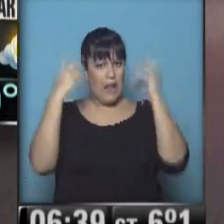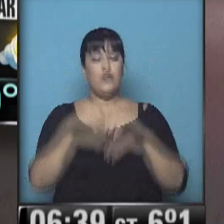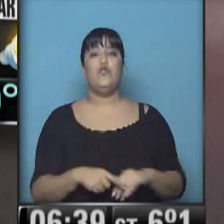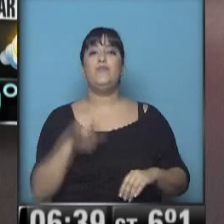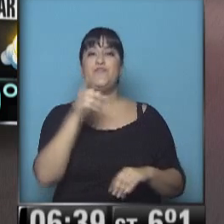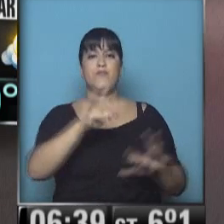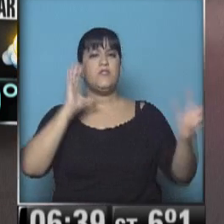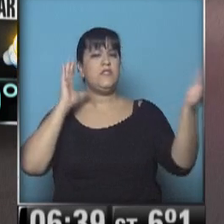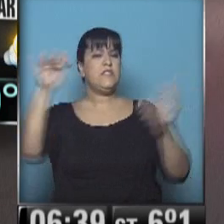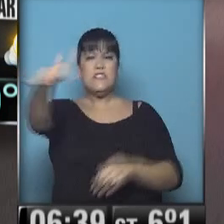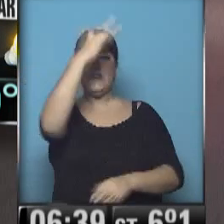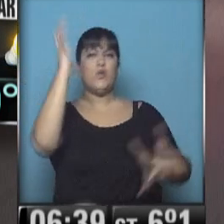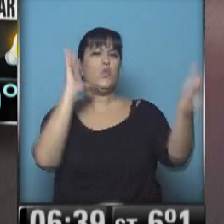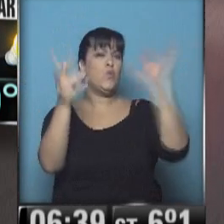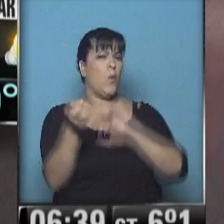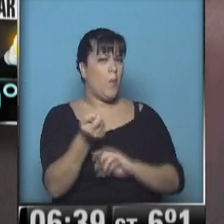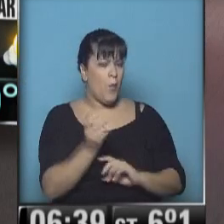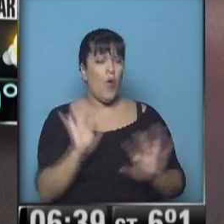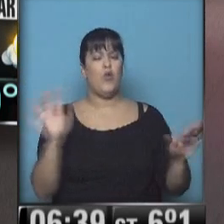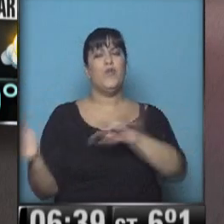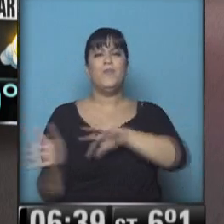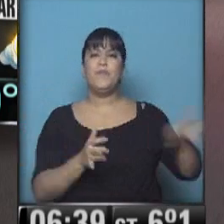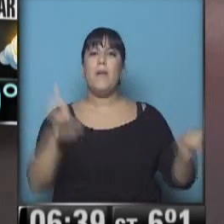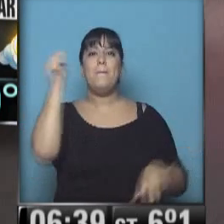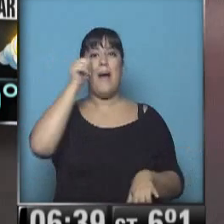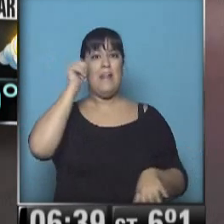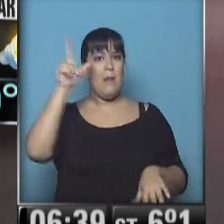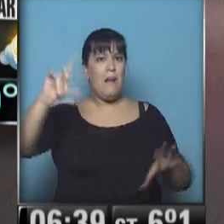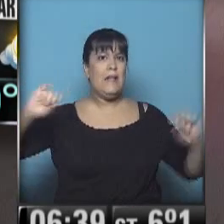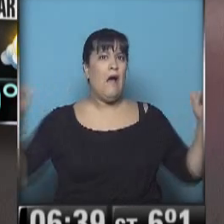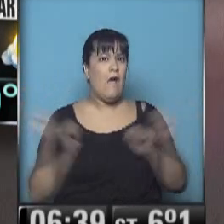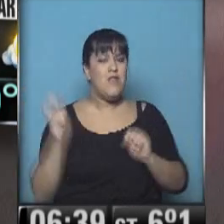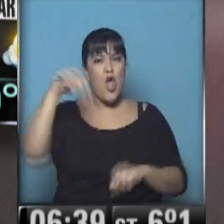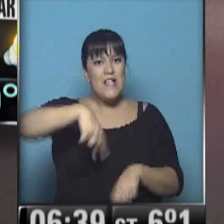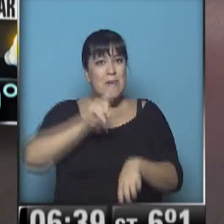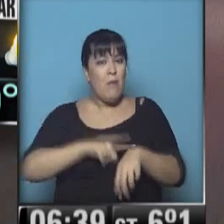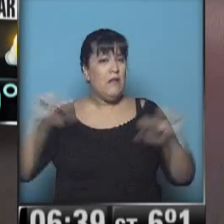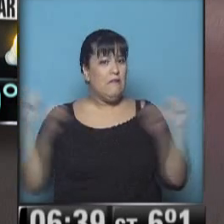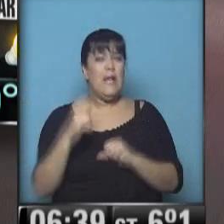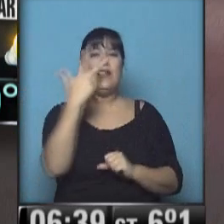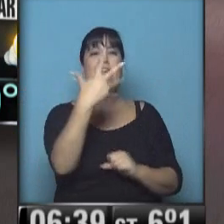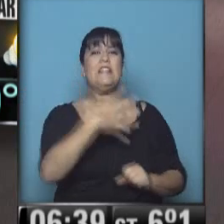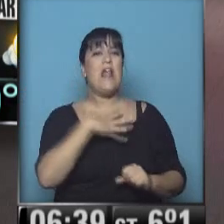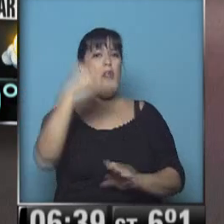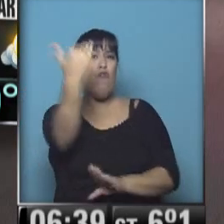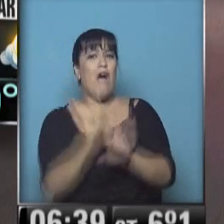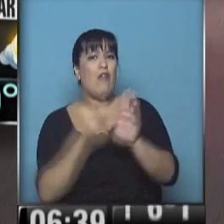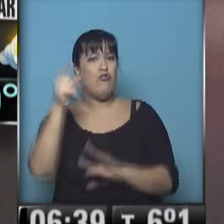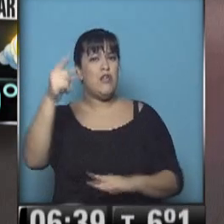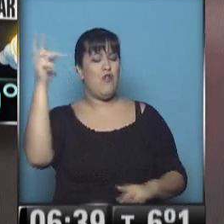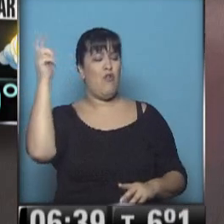muy poquita nubosidad. Mar del Plata, ¡ay, qué frío en este momento! 3 bajo cero para ustedes